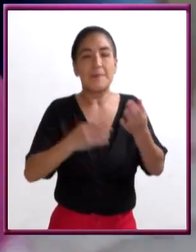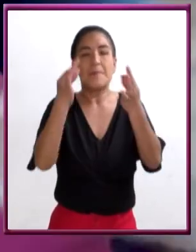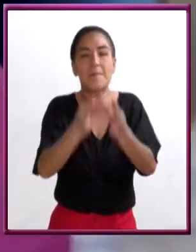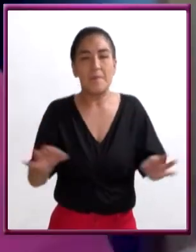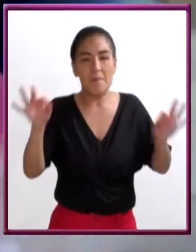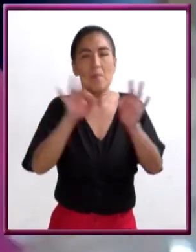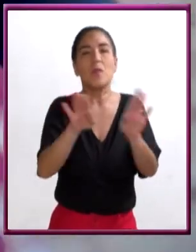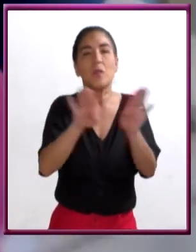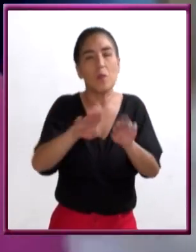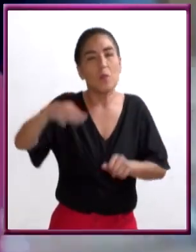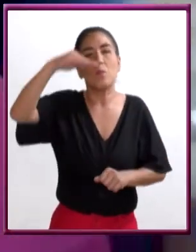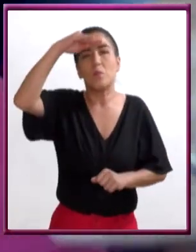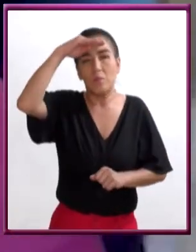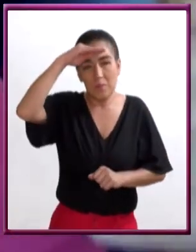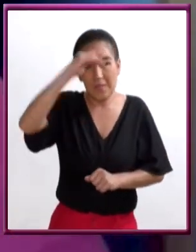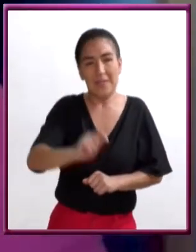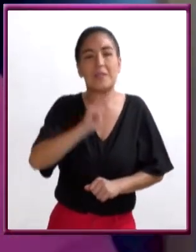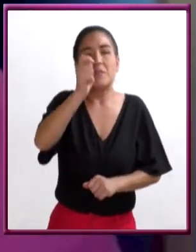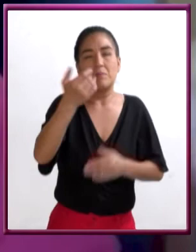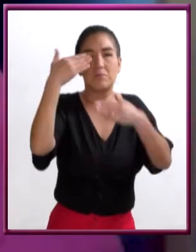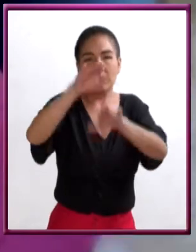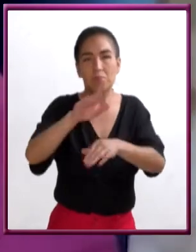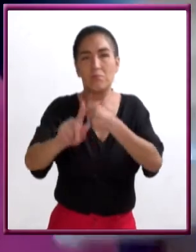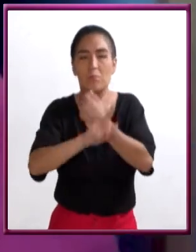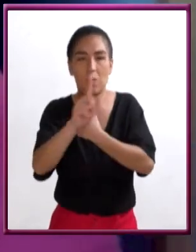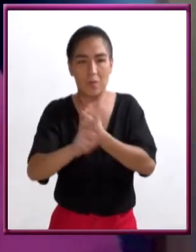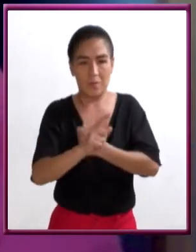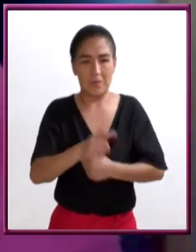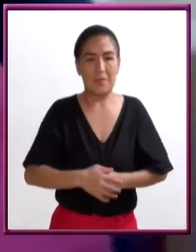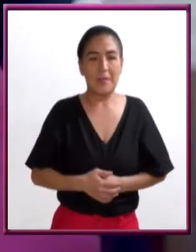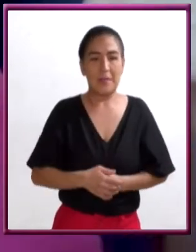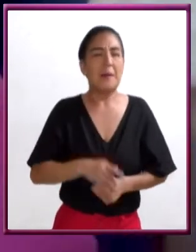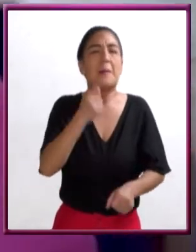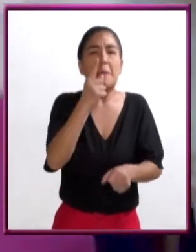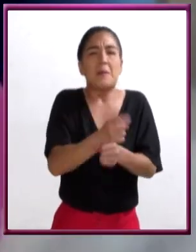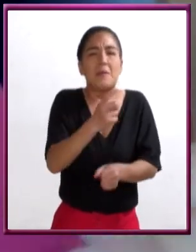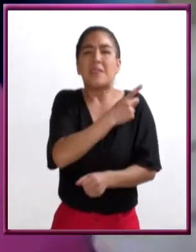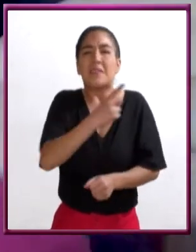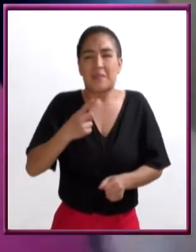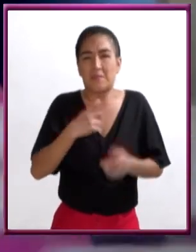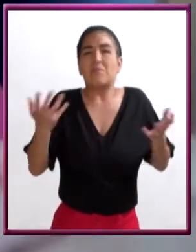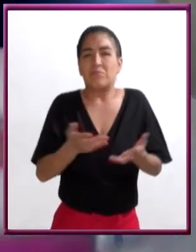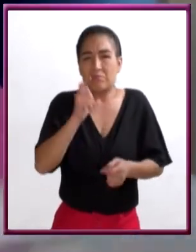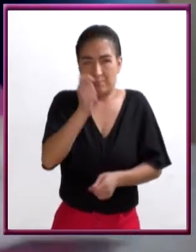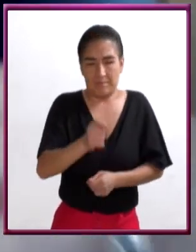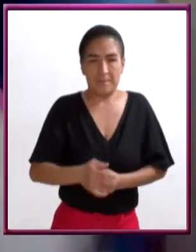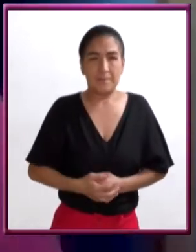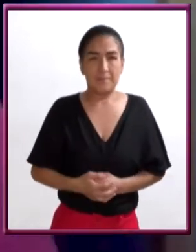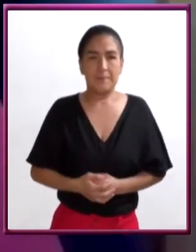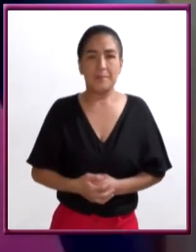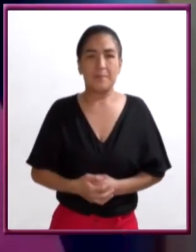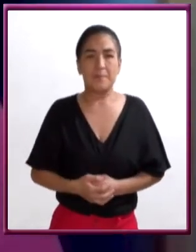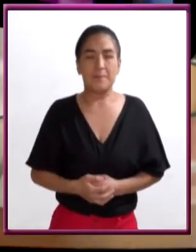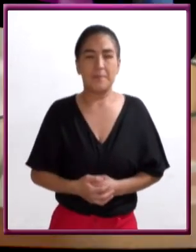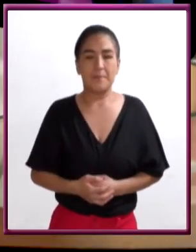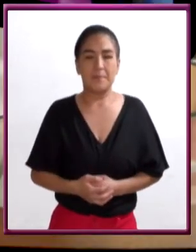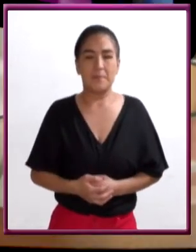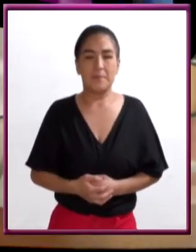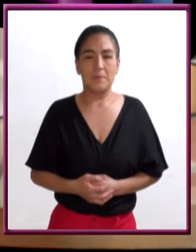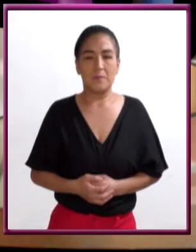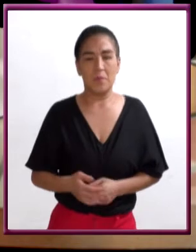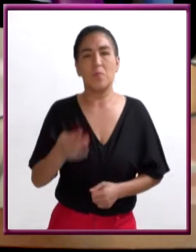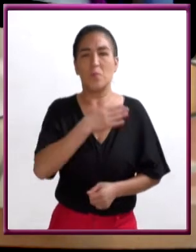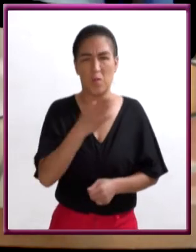muy importantes porque crean conciencia sobre un problema. Entonces, lo primero que tenemos que hacer es decir,